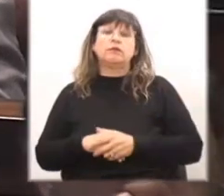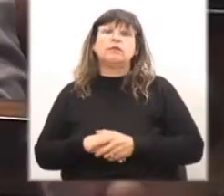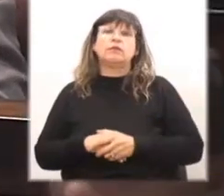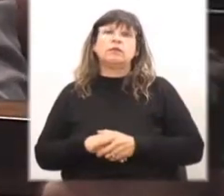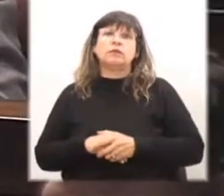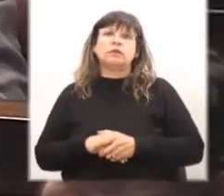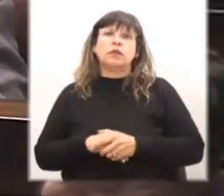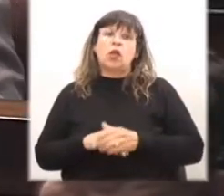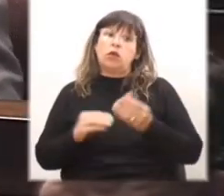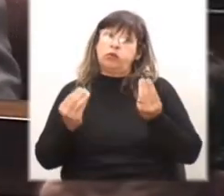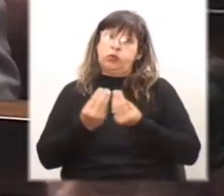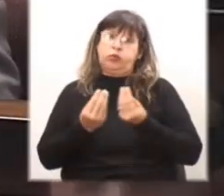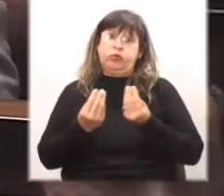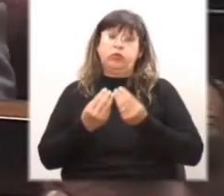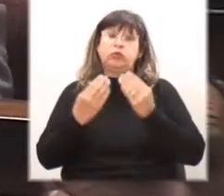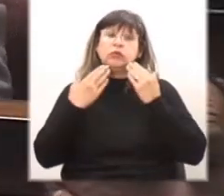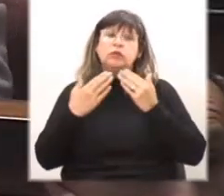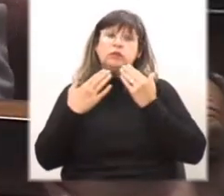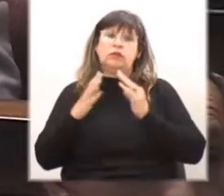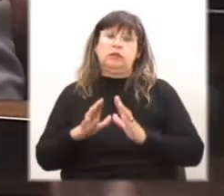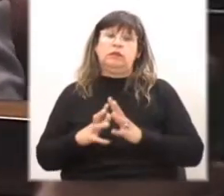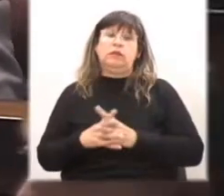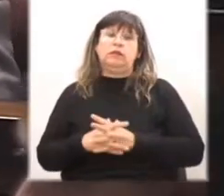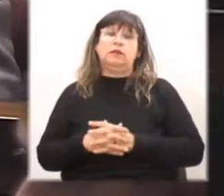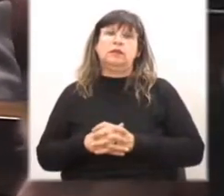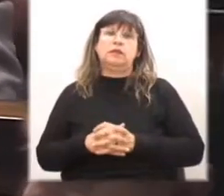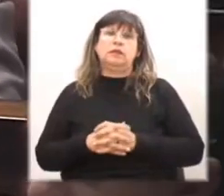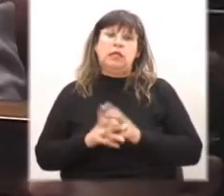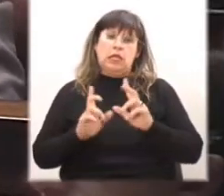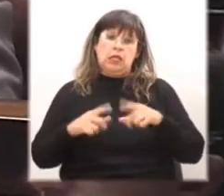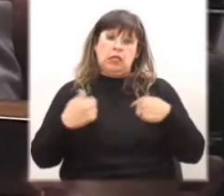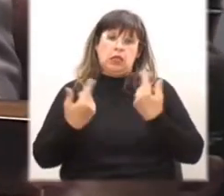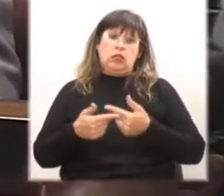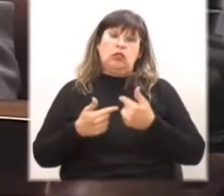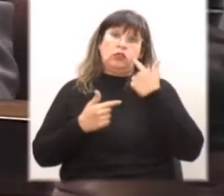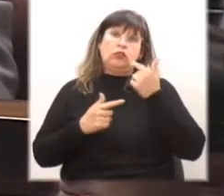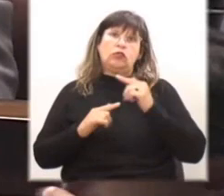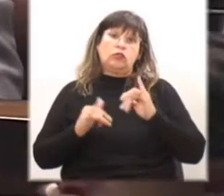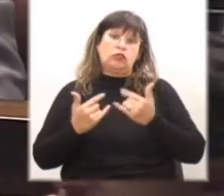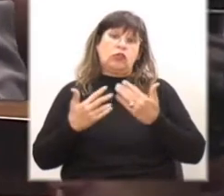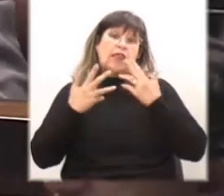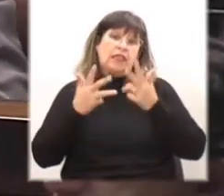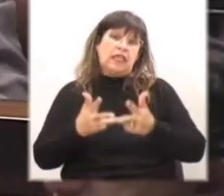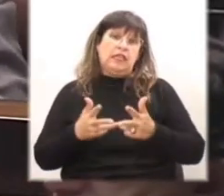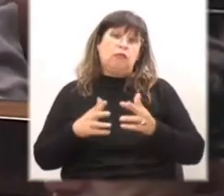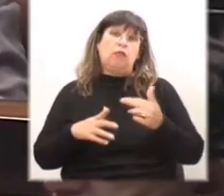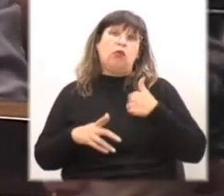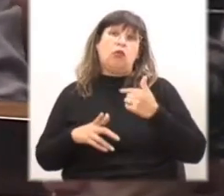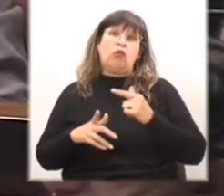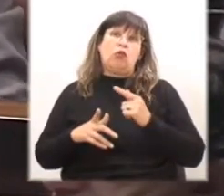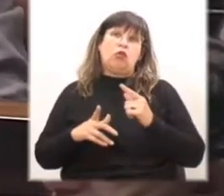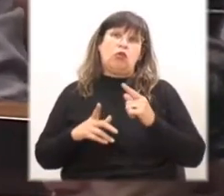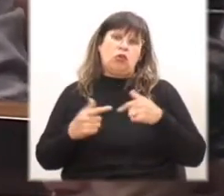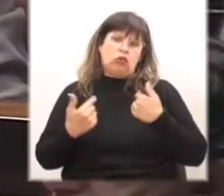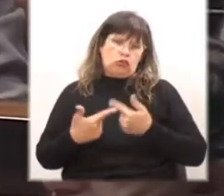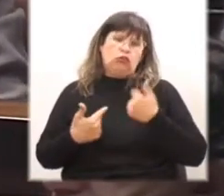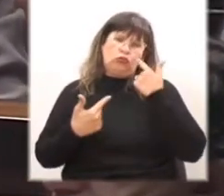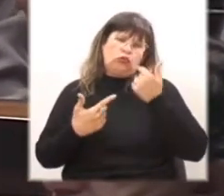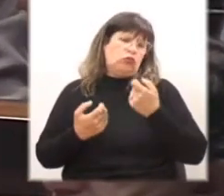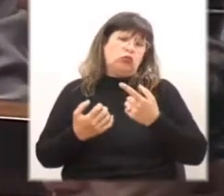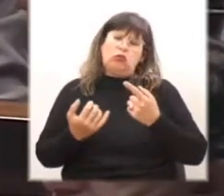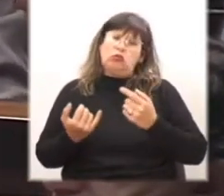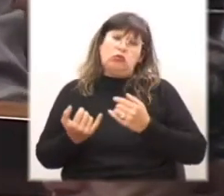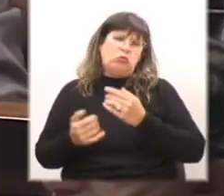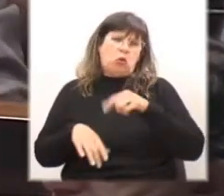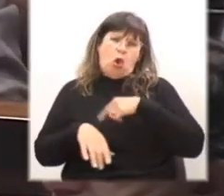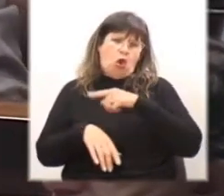Son muchas preguntas, señor presidente. Nosotros, como lo dijimos, estamos dispuestos a ir a las horas que sean